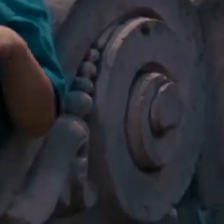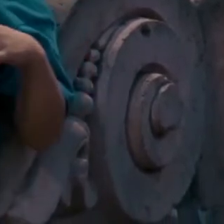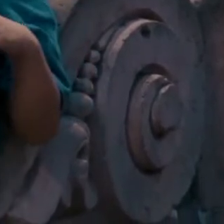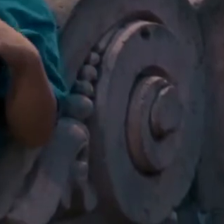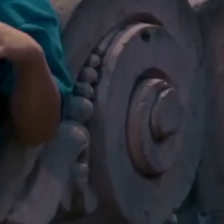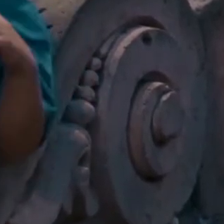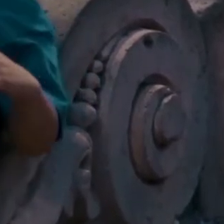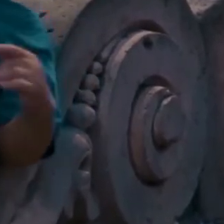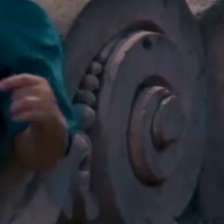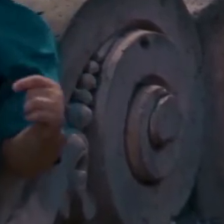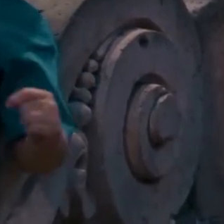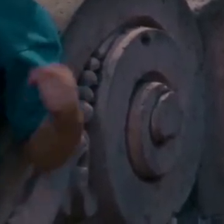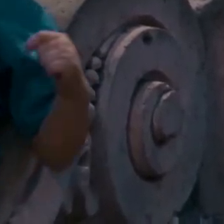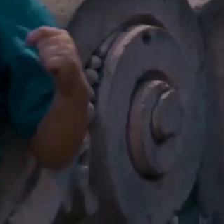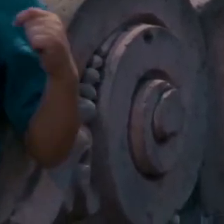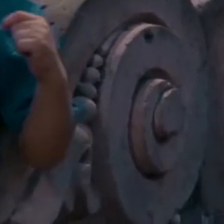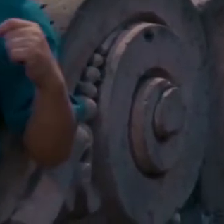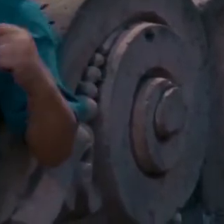i